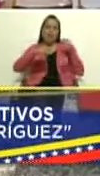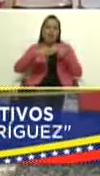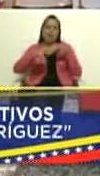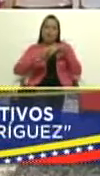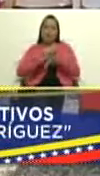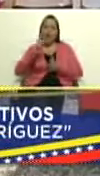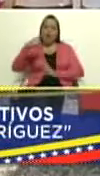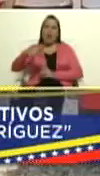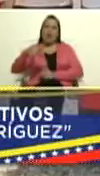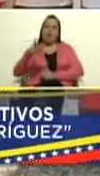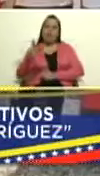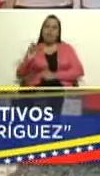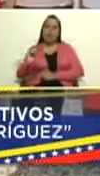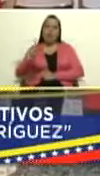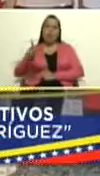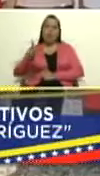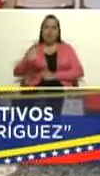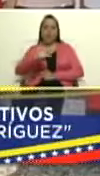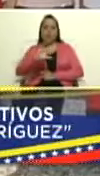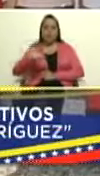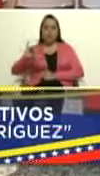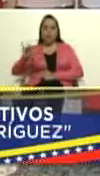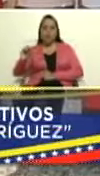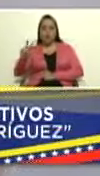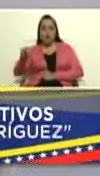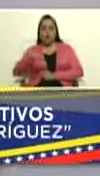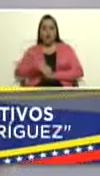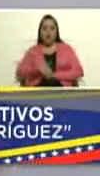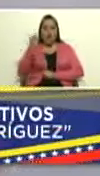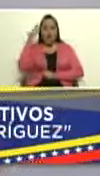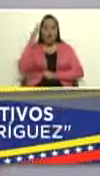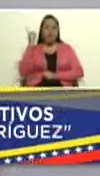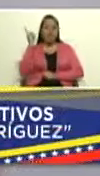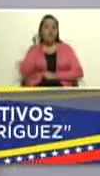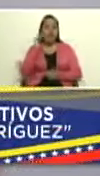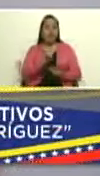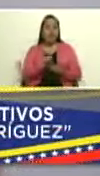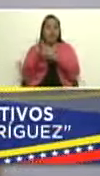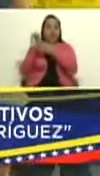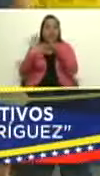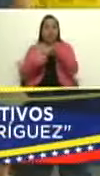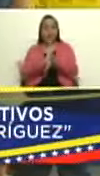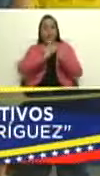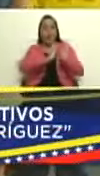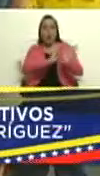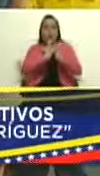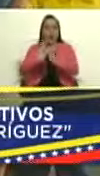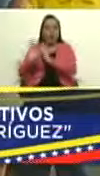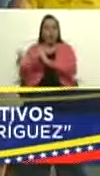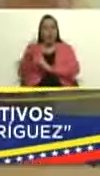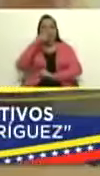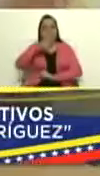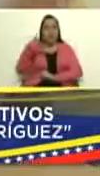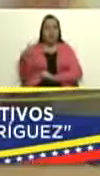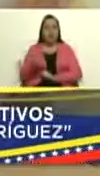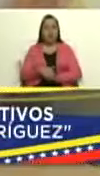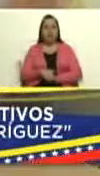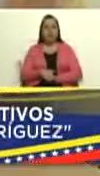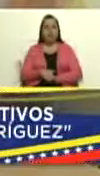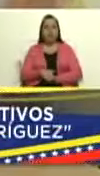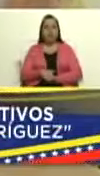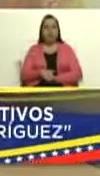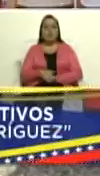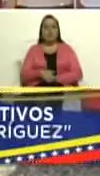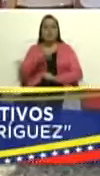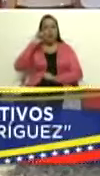cuenta también que las mujeres somos vanguardia en la organización del poder popular, en el marco también del mes